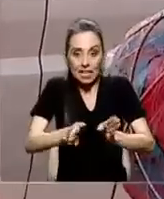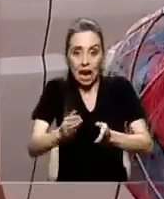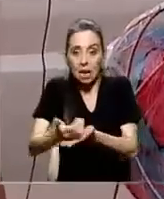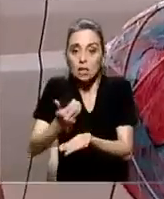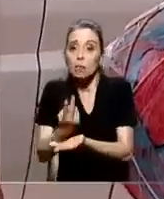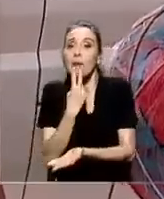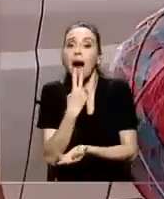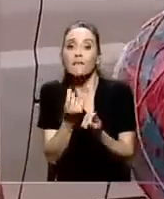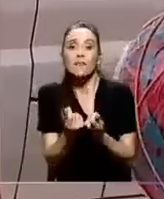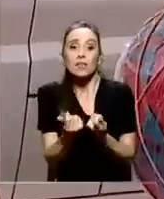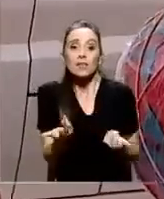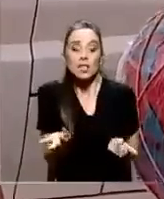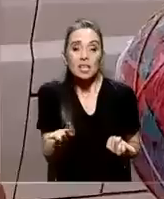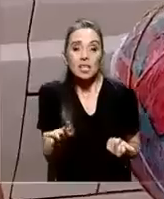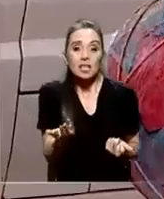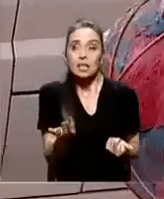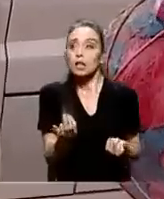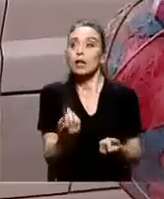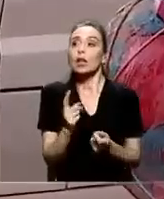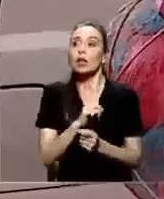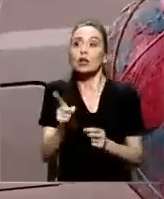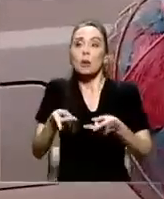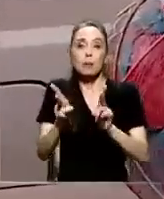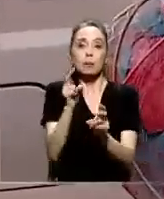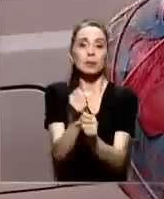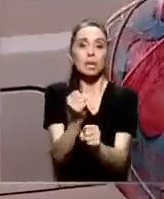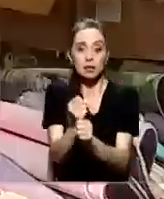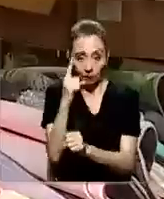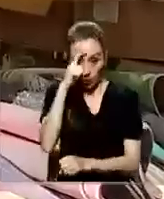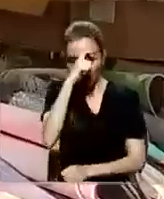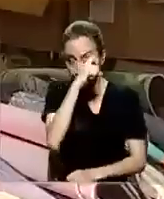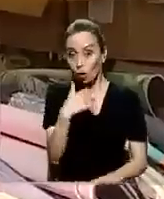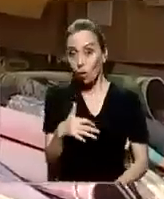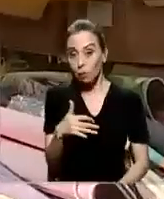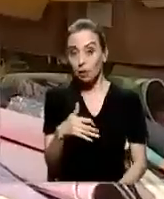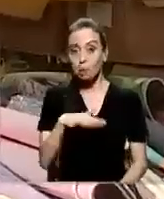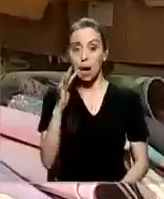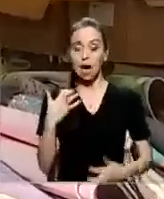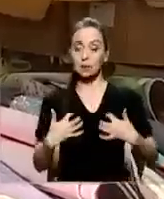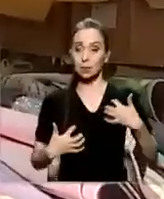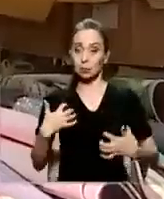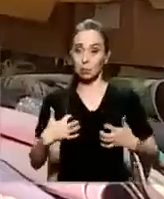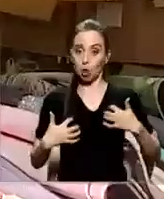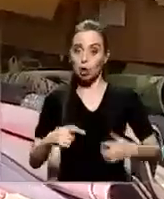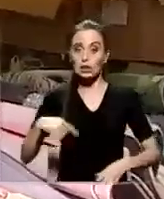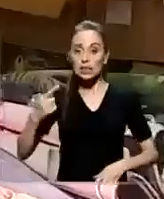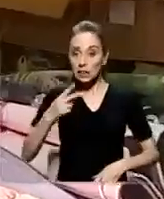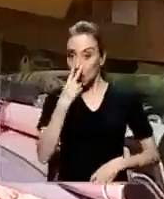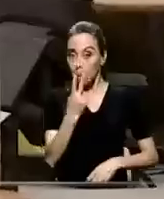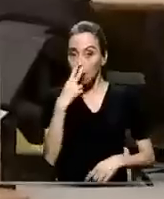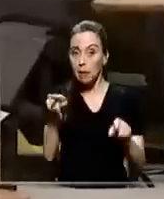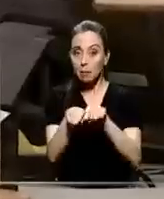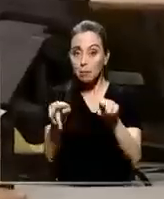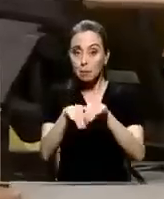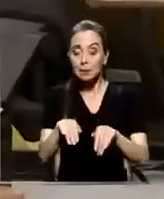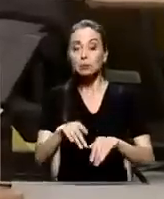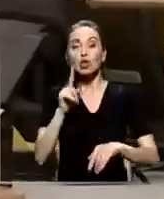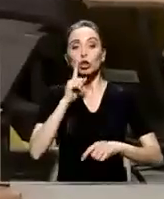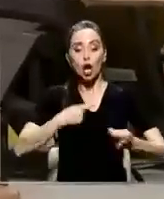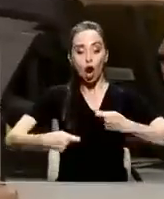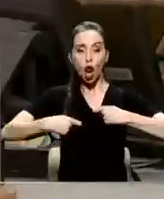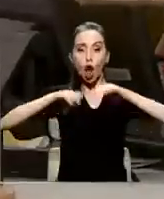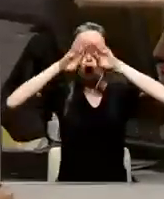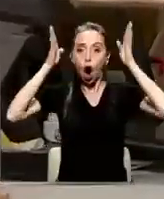esto. Entonces no nos dejen trabajar, es complicado. Los más molestos con este constante escenario son los comerciantes